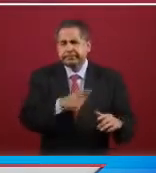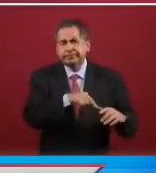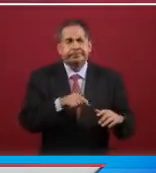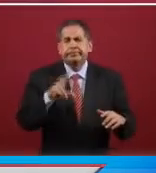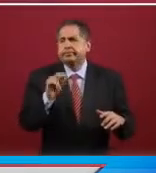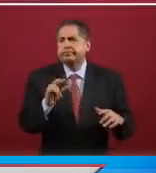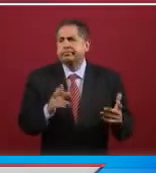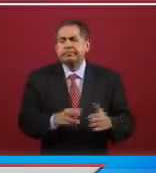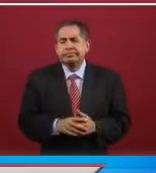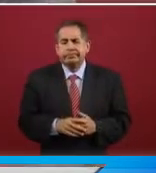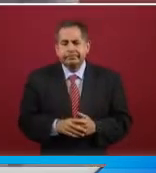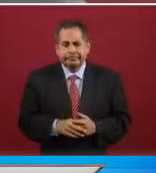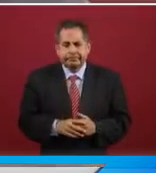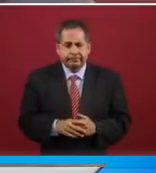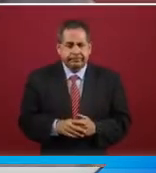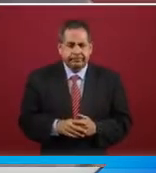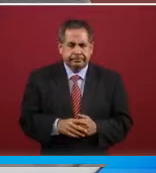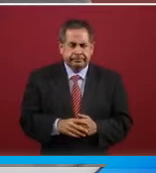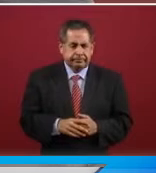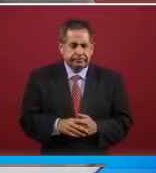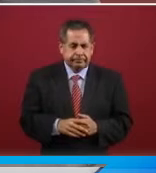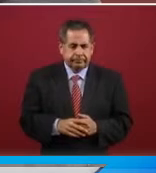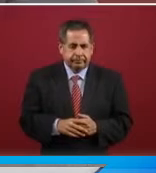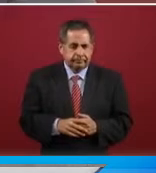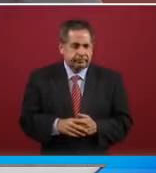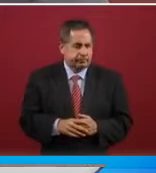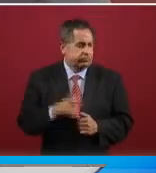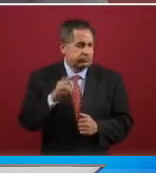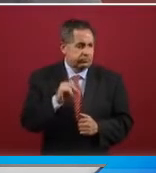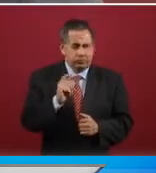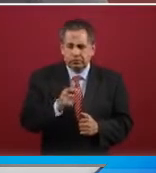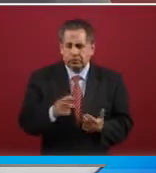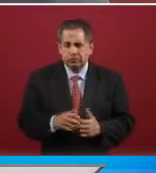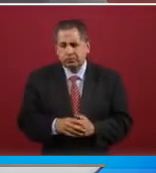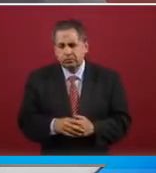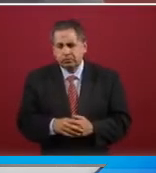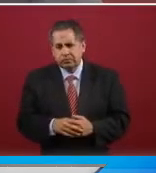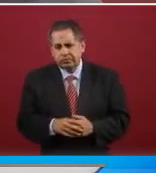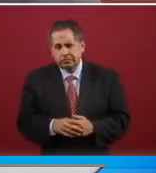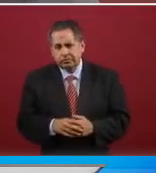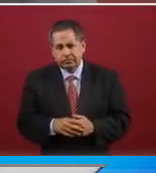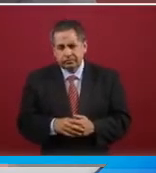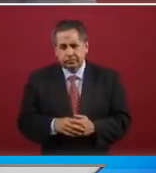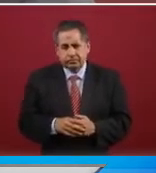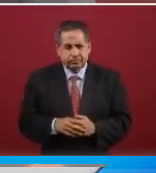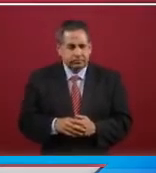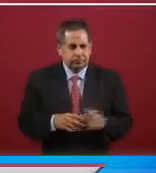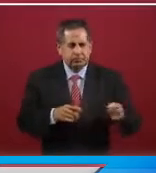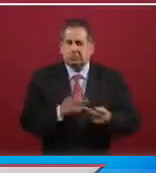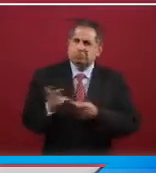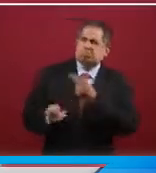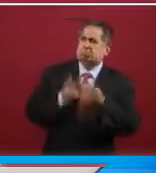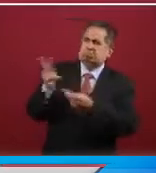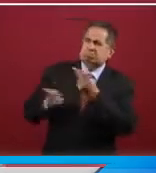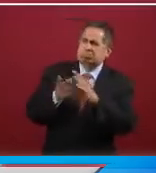democracia. Aunque éstas provengan de una minoría opositora, hay que respetar su derecho a disentir. Históricamente siempre ha existido el conservadurismo. Es